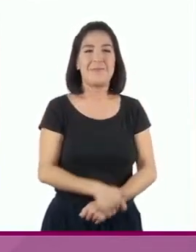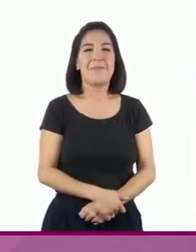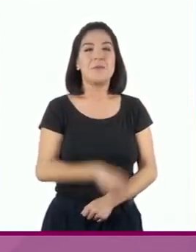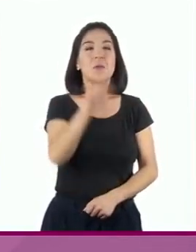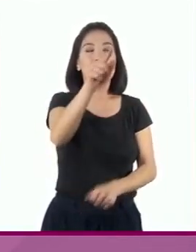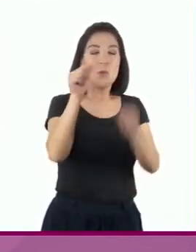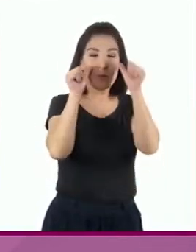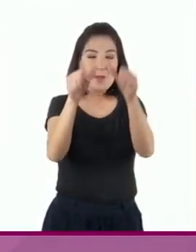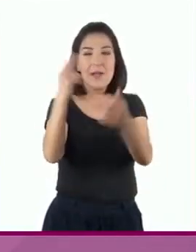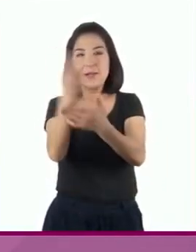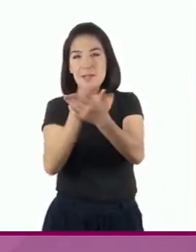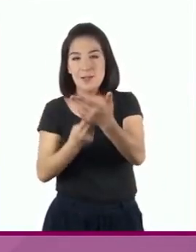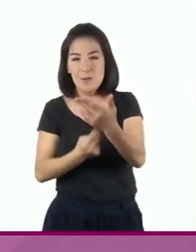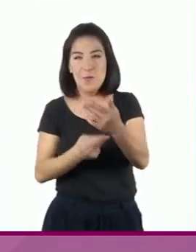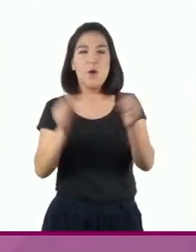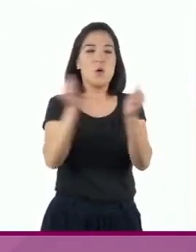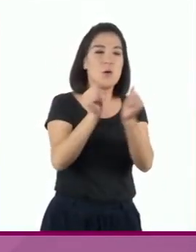y gruesas.